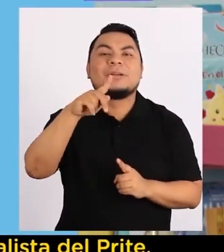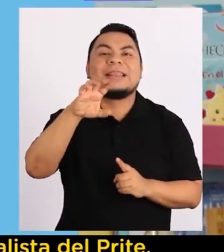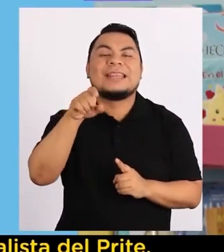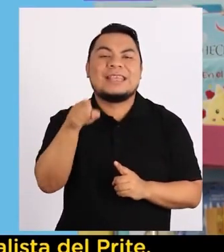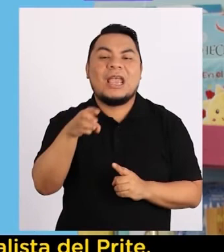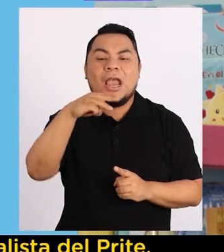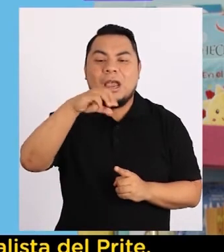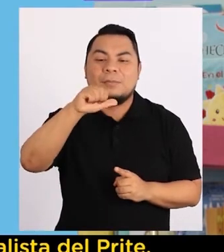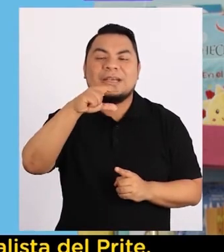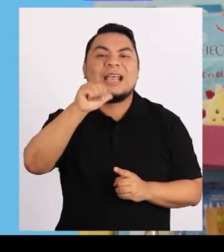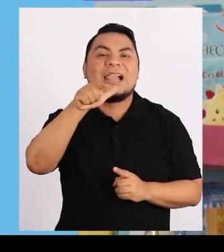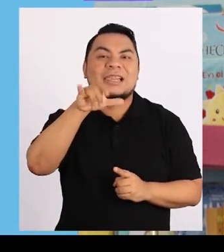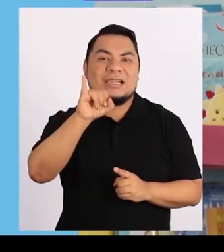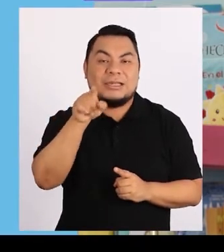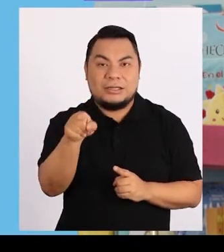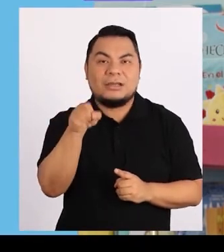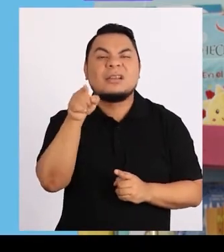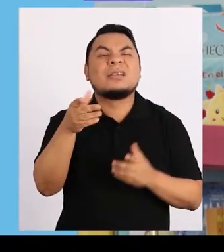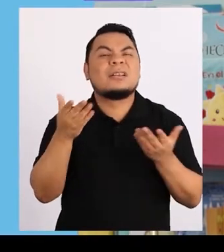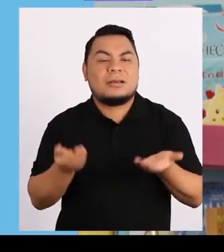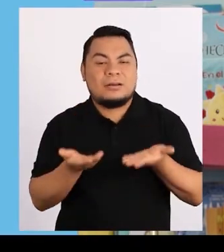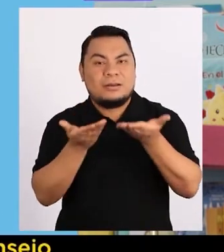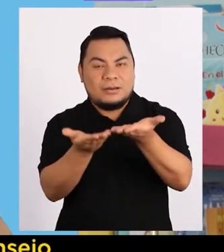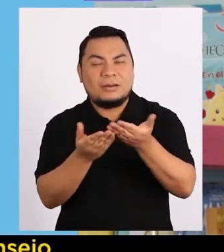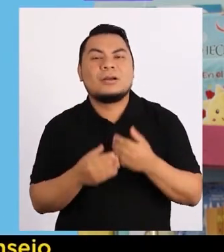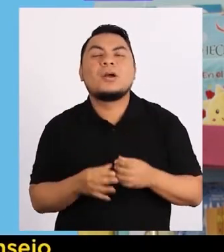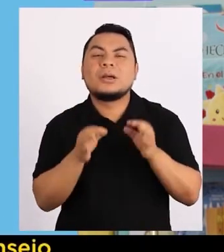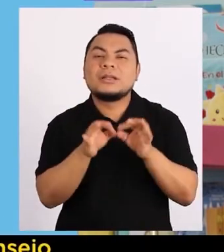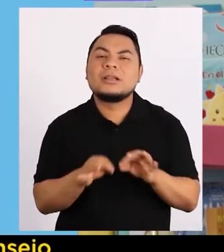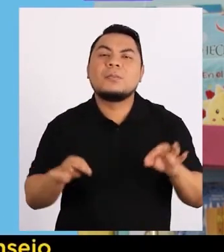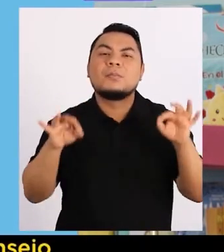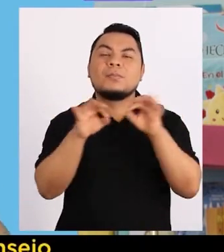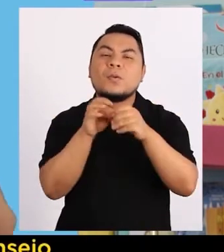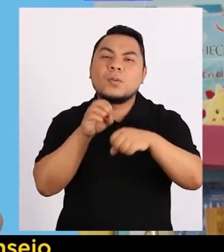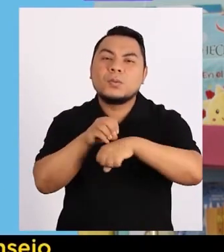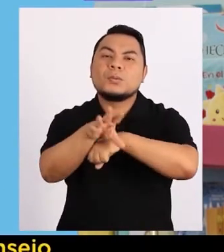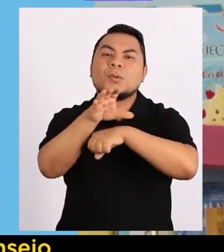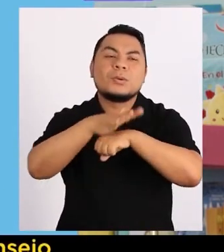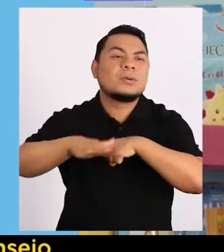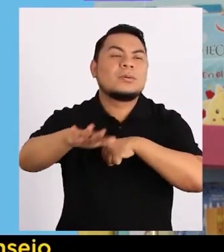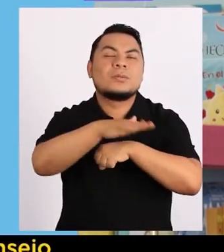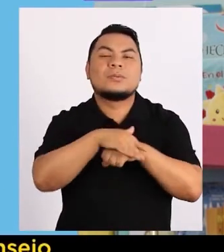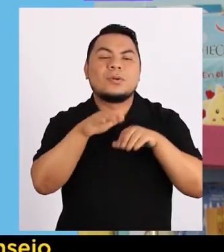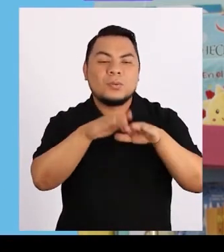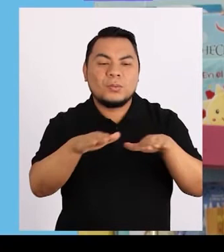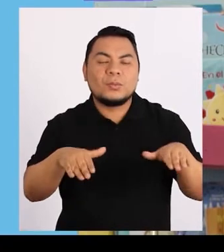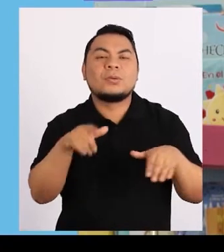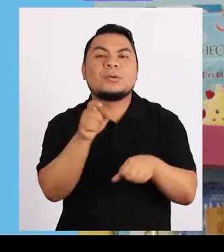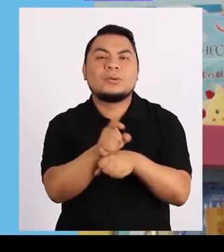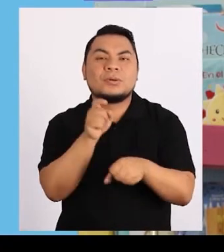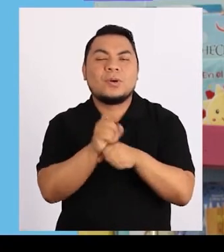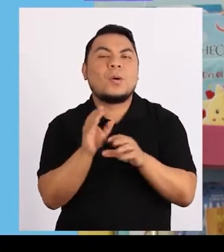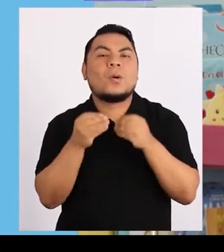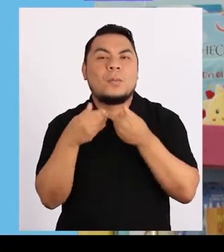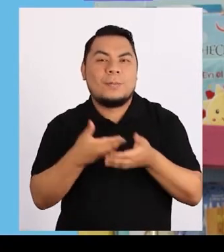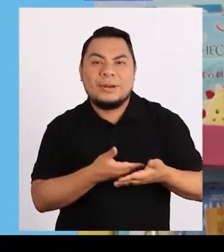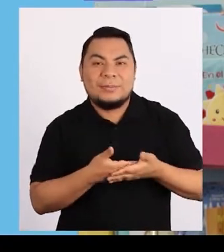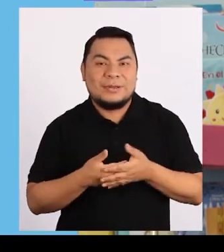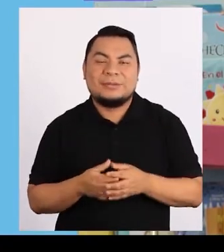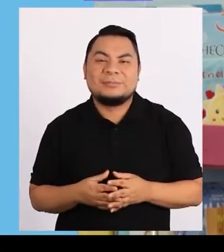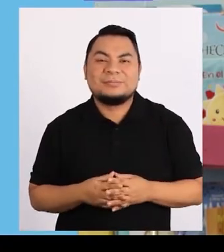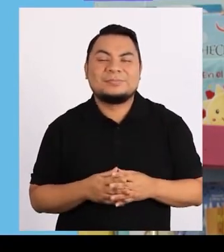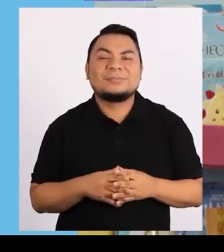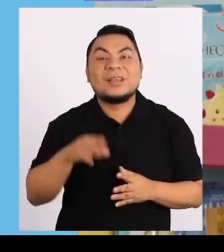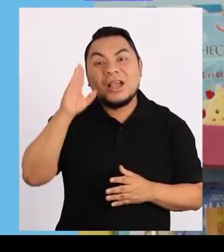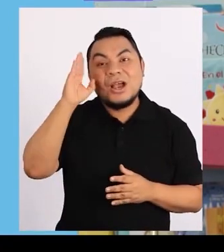nuestra especialista del PRITE, Magaly Meléndez, quien les brindará un importante consejo para la crianza de la